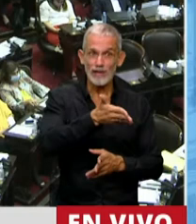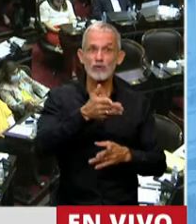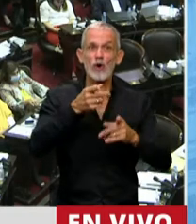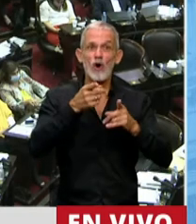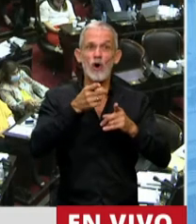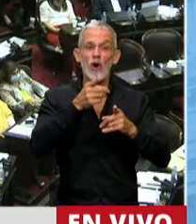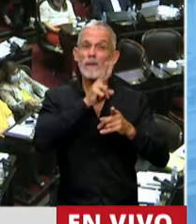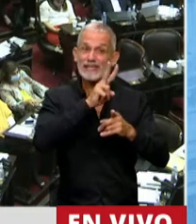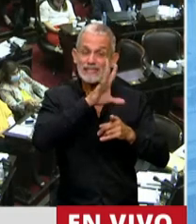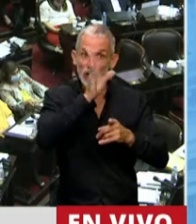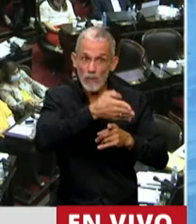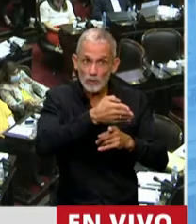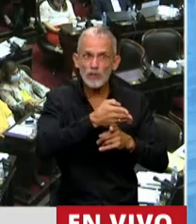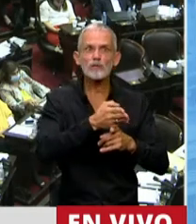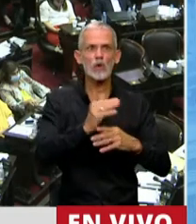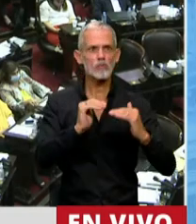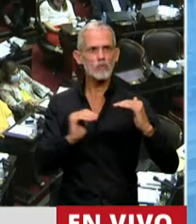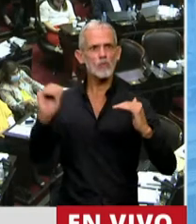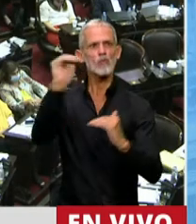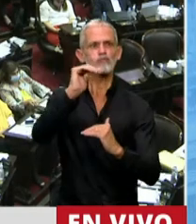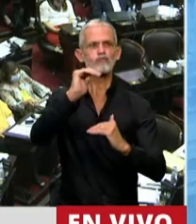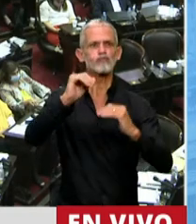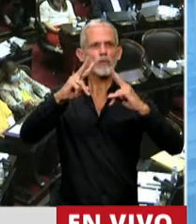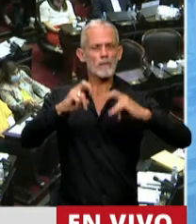25% son investigadores superiores.